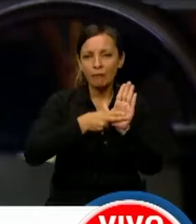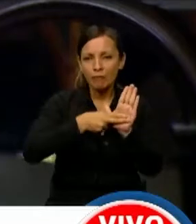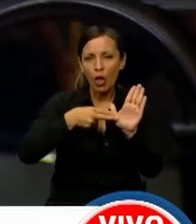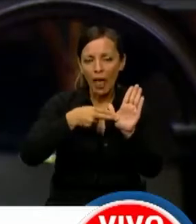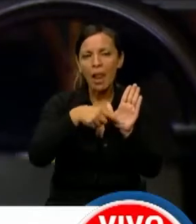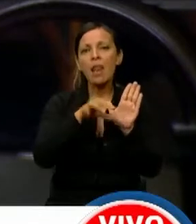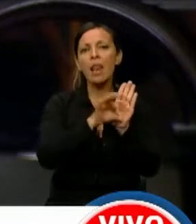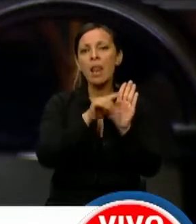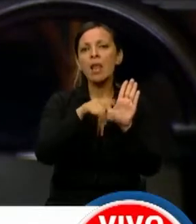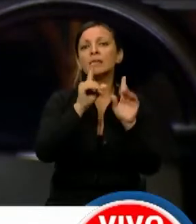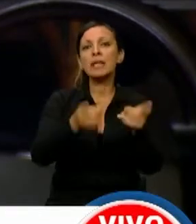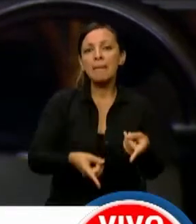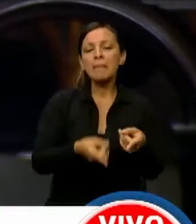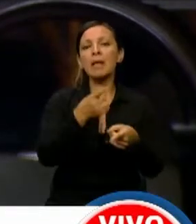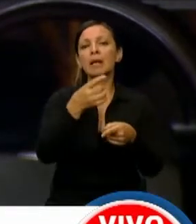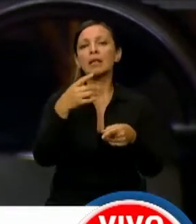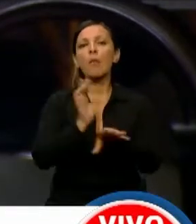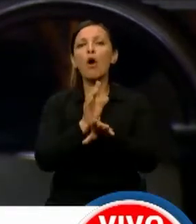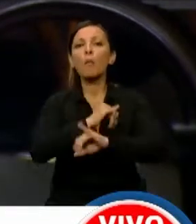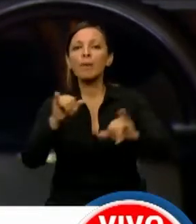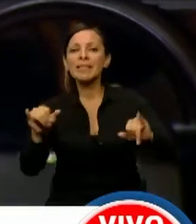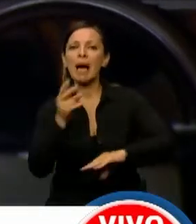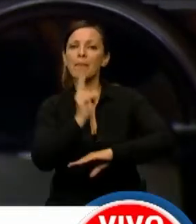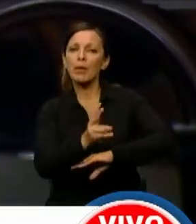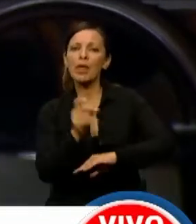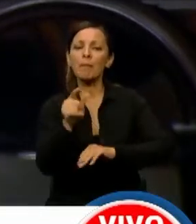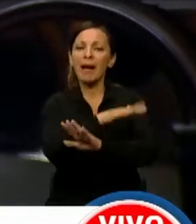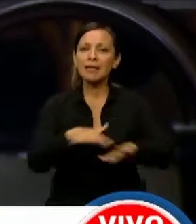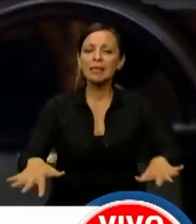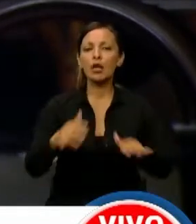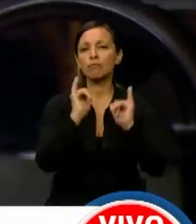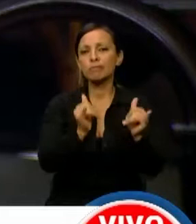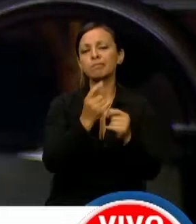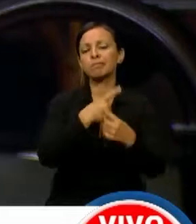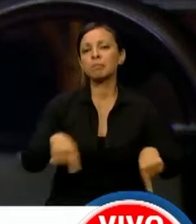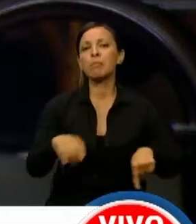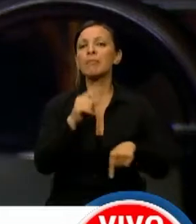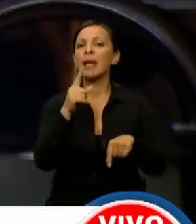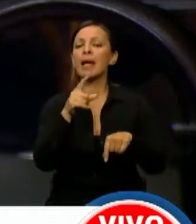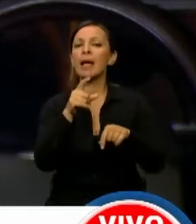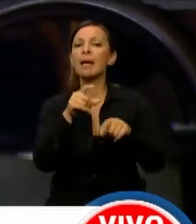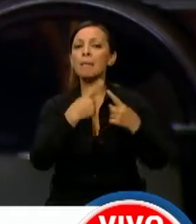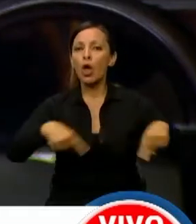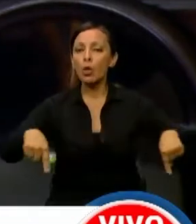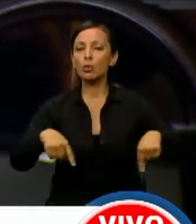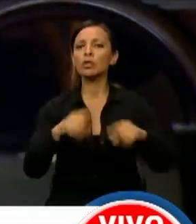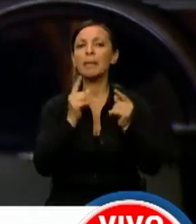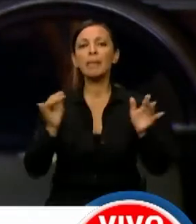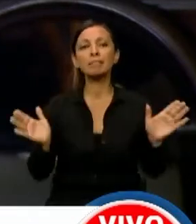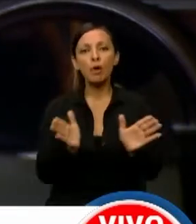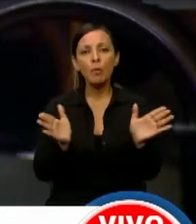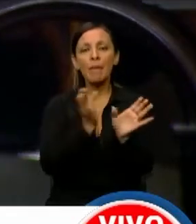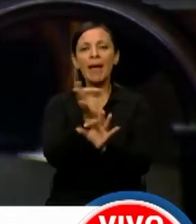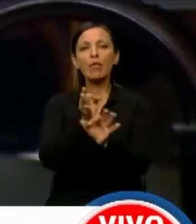sino también prohíbe, por supuesto, la publicidad para niños, niñas y adolescentes de productos que estén etiquetados. Promueve la